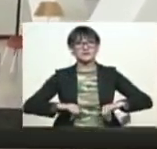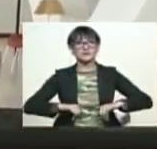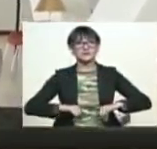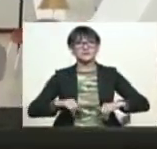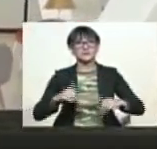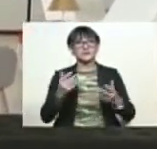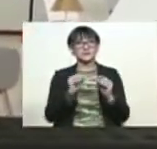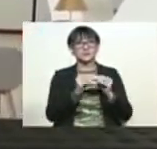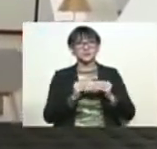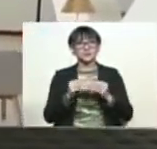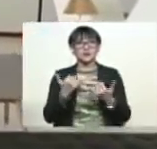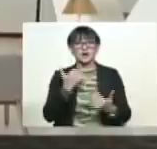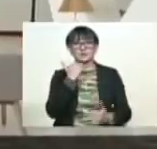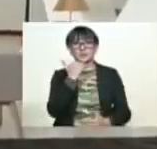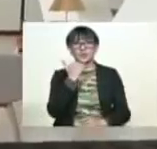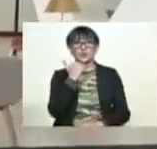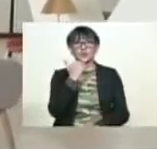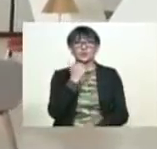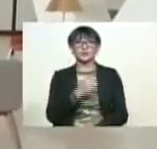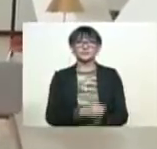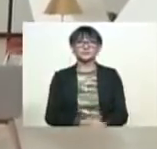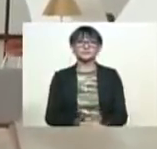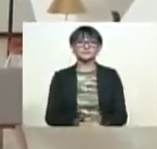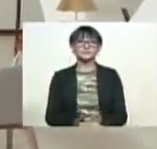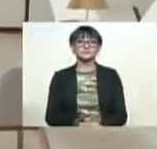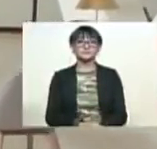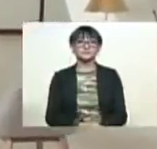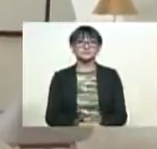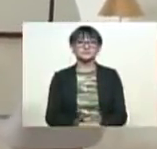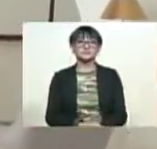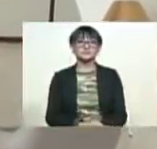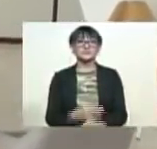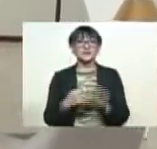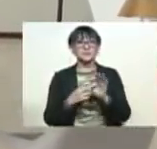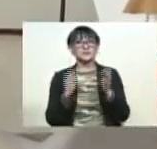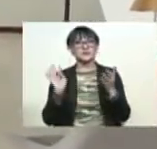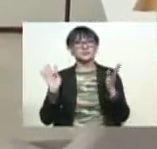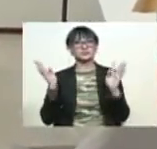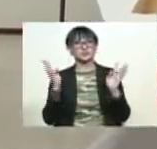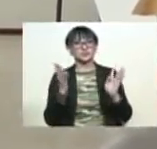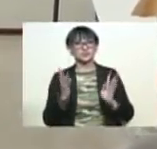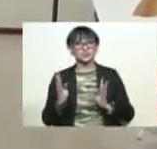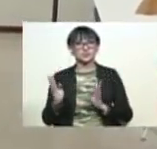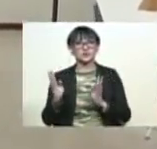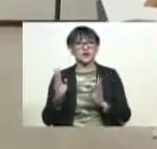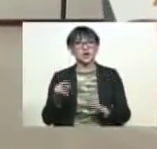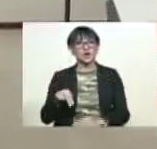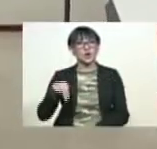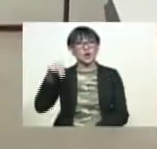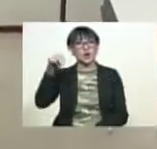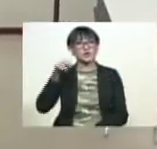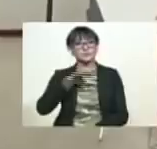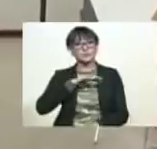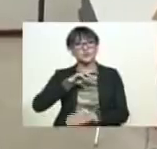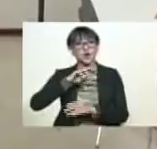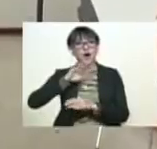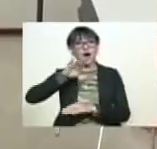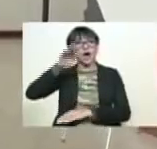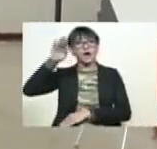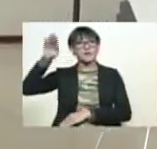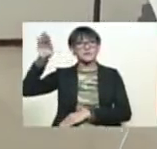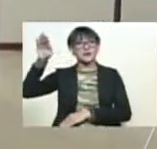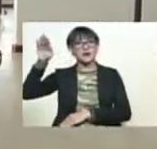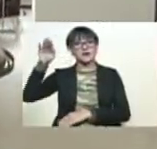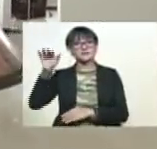fue restaurado recientemente. Que es un bimural que representa la vegetación de la vertiente norte del Ávila hacia el mar, que es